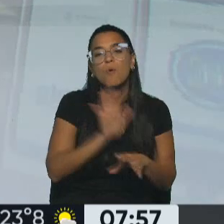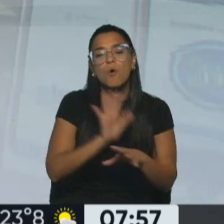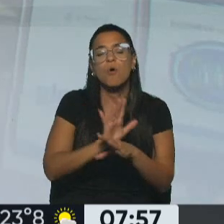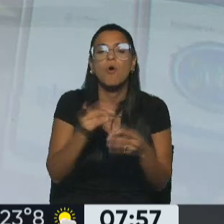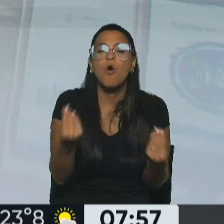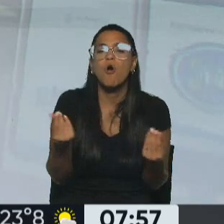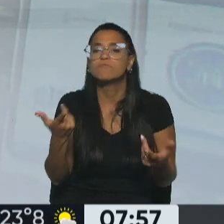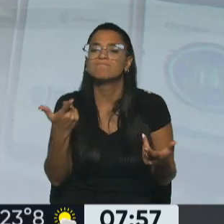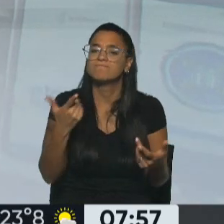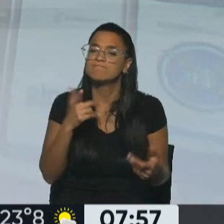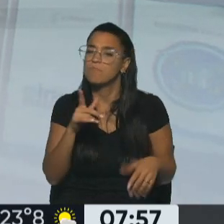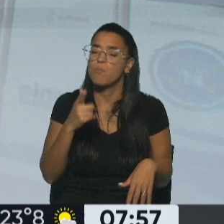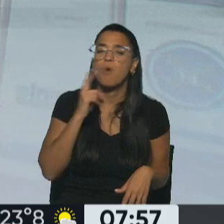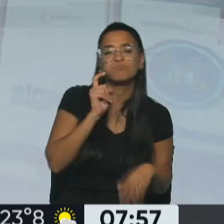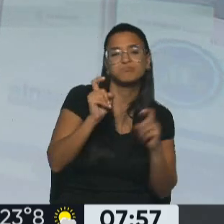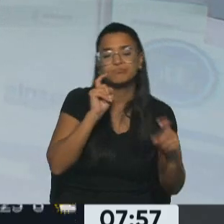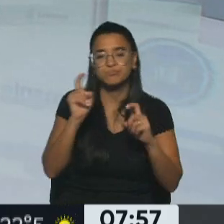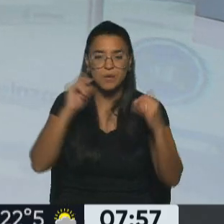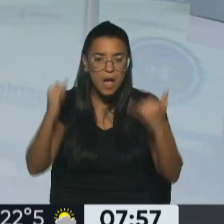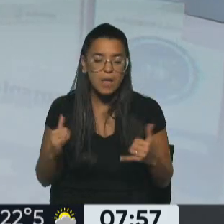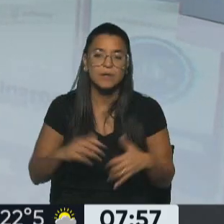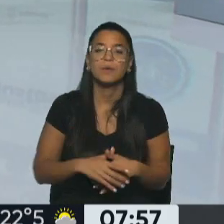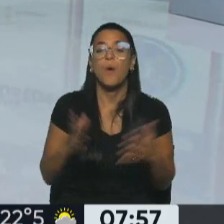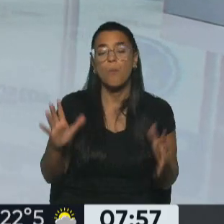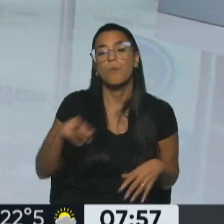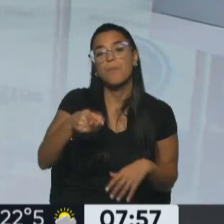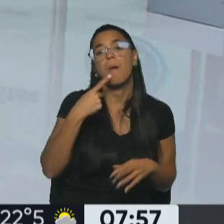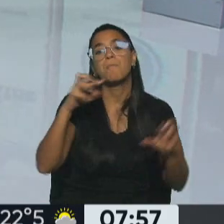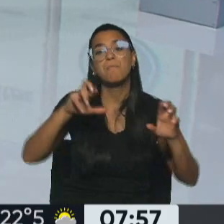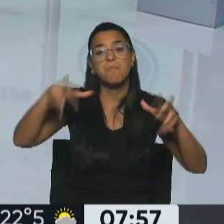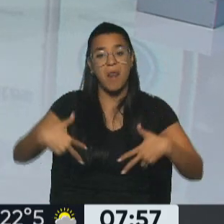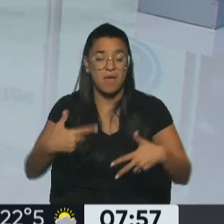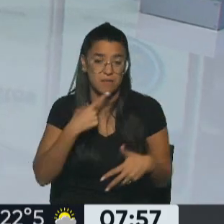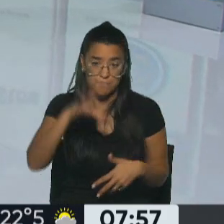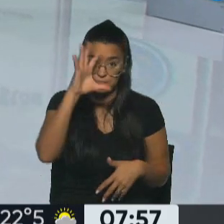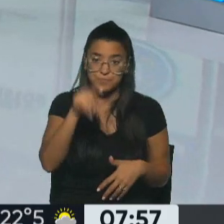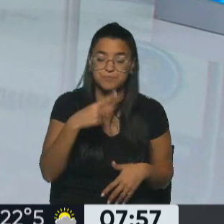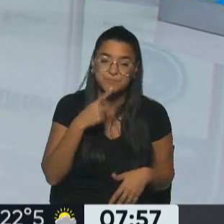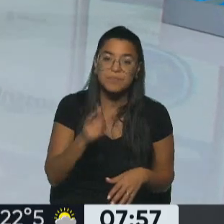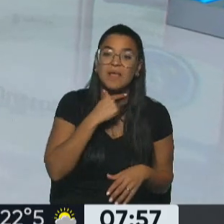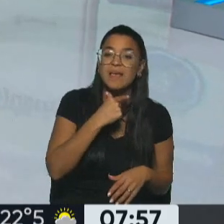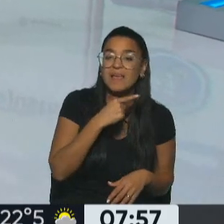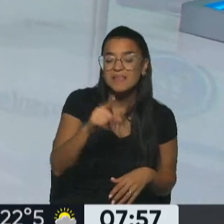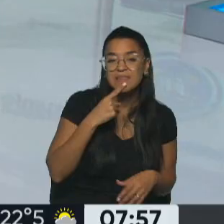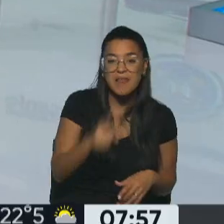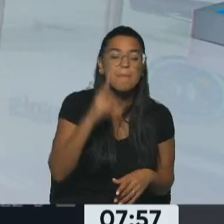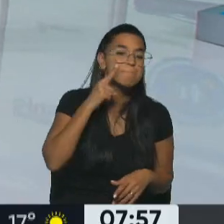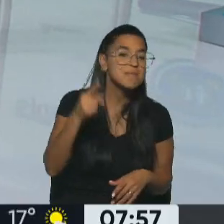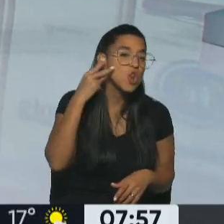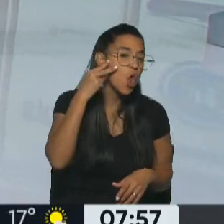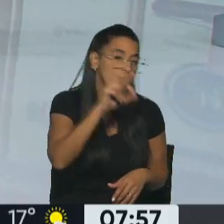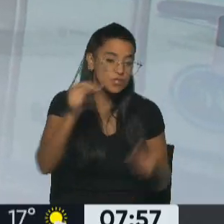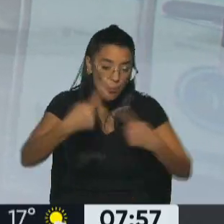problemas. Y ya empezaron con las irregularidades, sí. A ver, es un programa que, recordemos, busca congelar casi